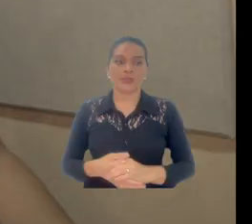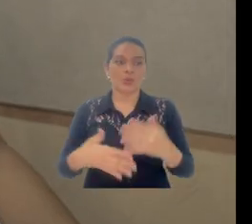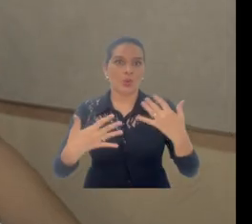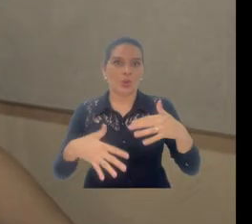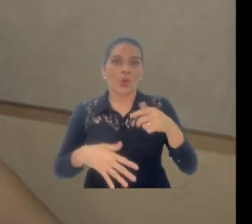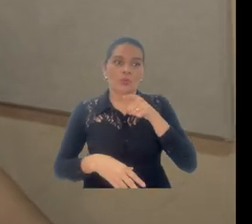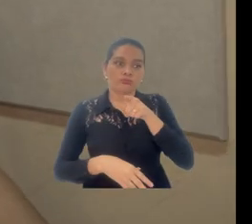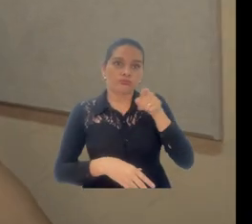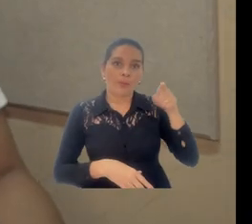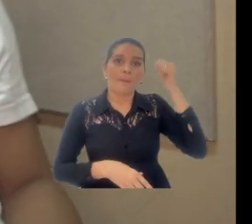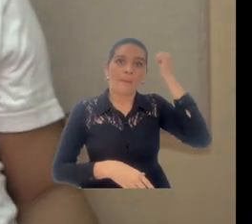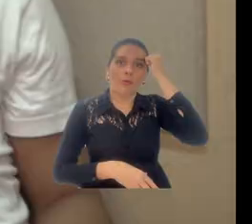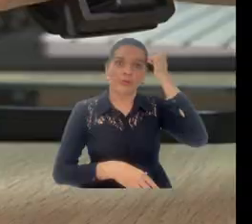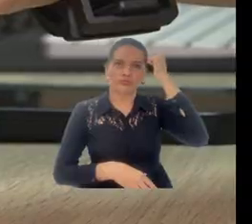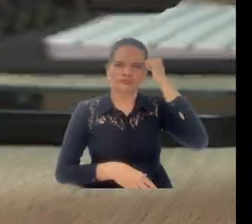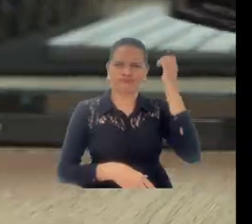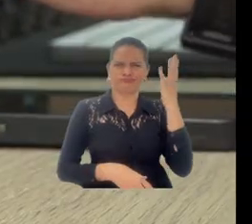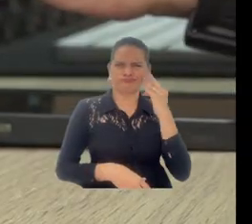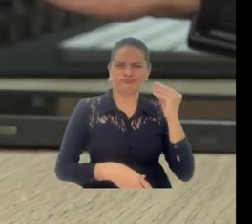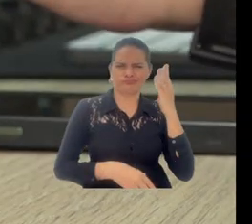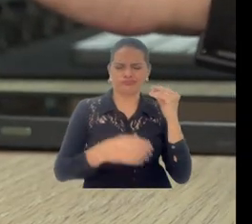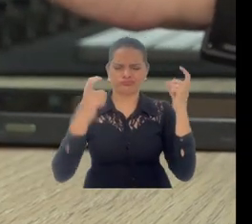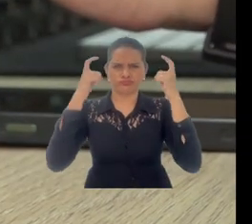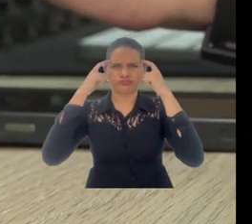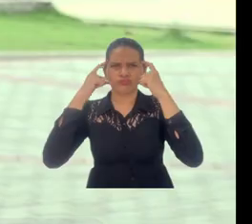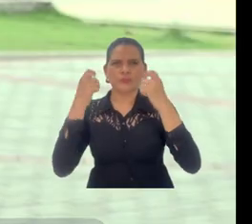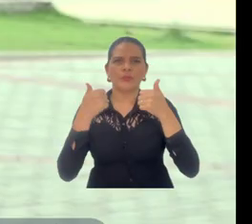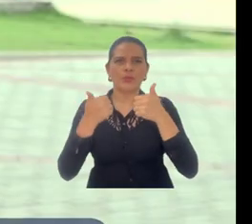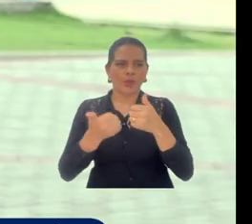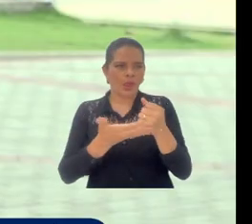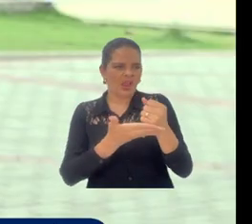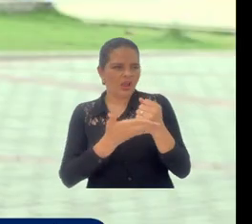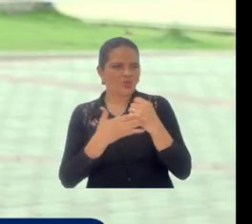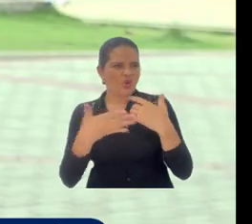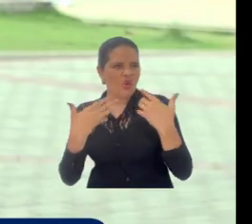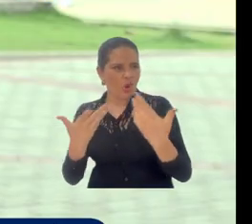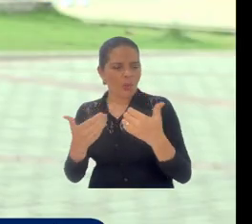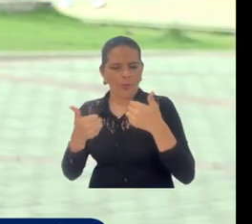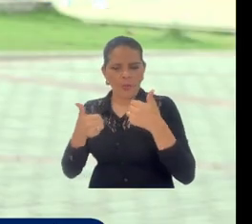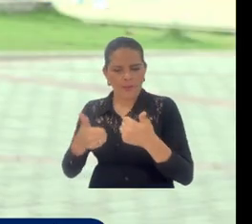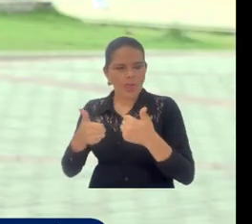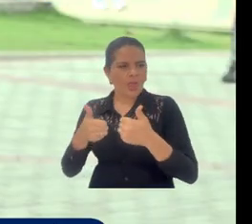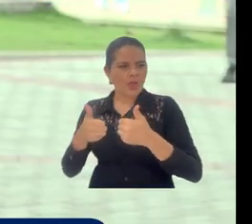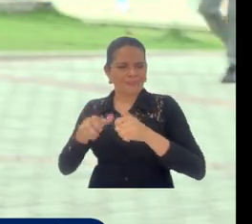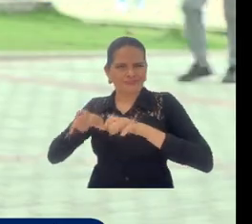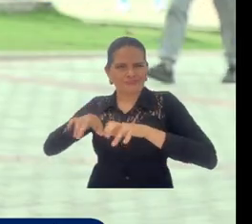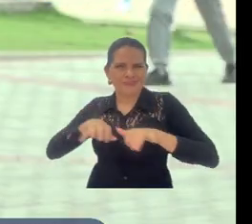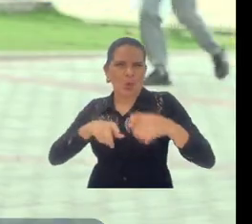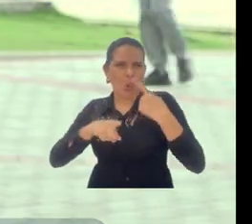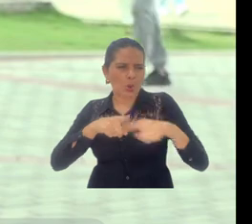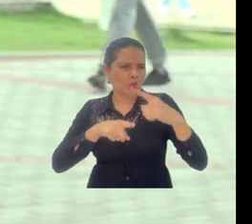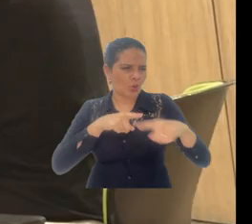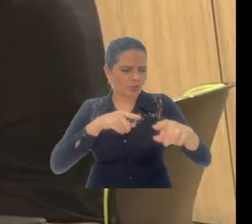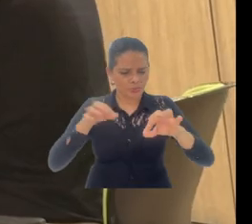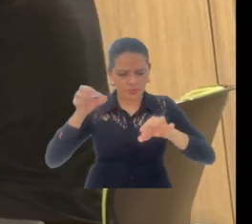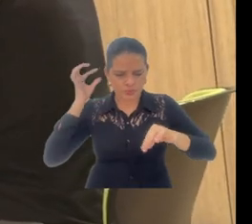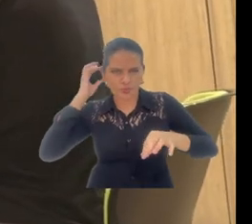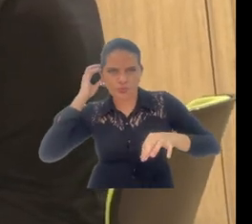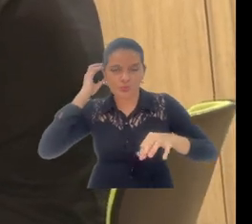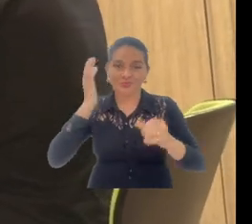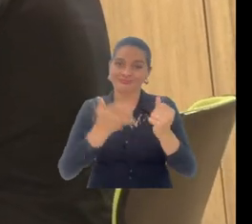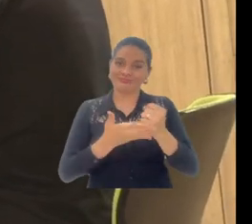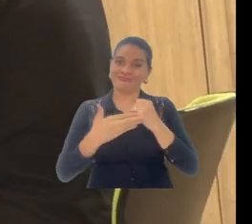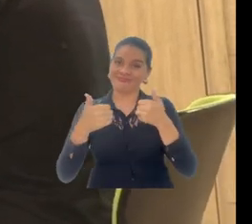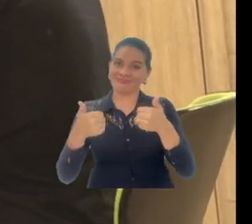Nos están brindando docentes con la capacidad intelectual para nosotros poder utilizar de manera eficiente estas herramientas y estos espacios que